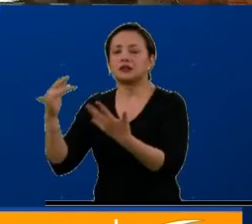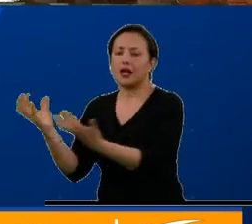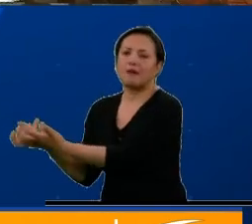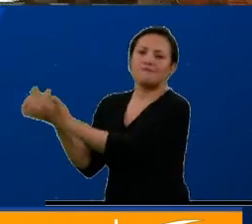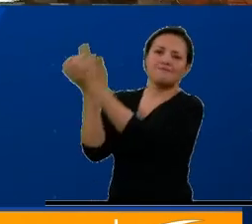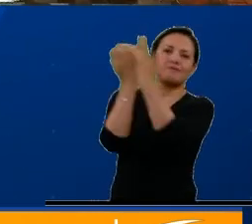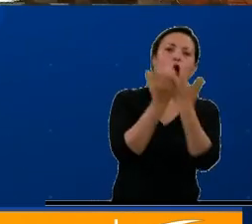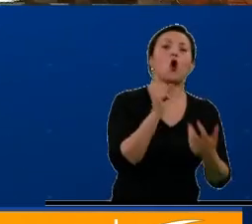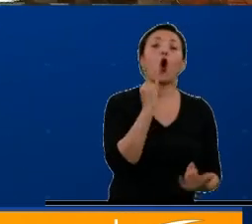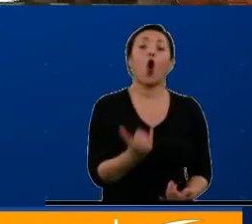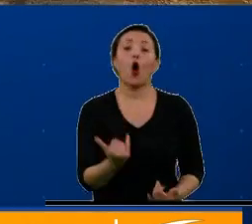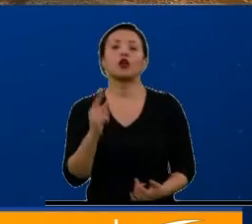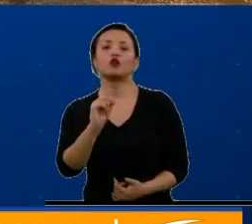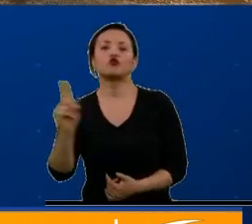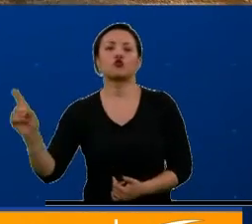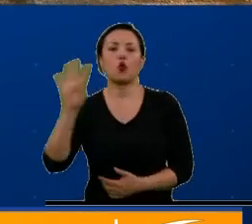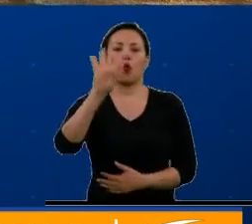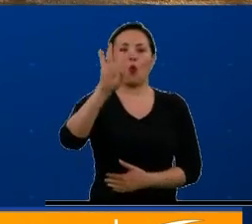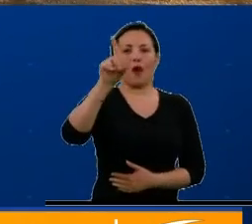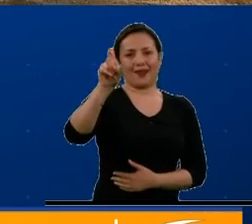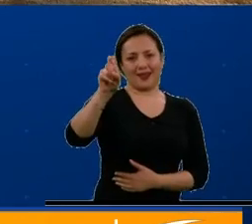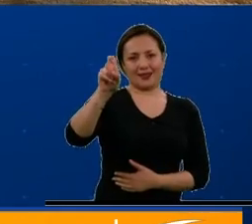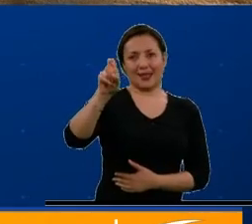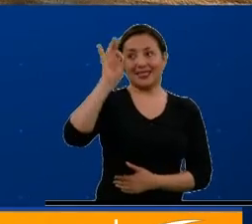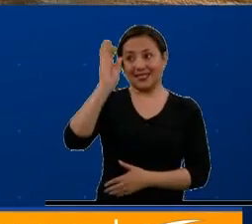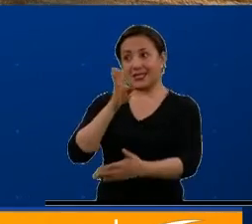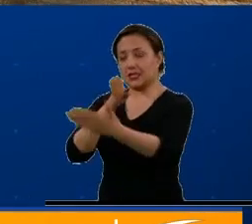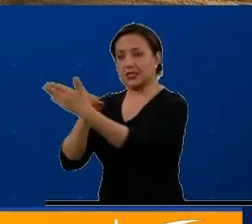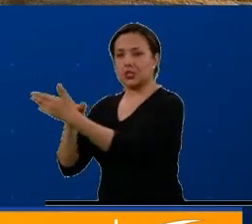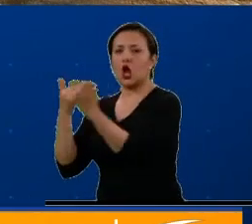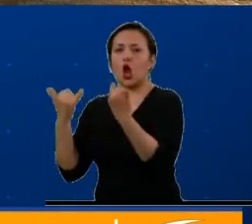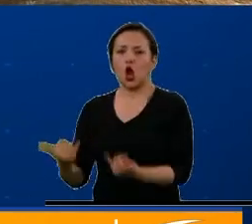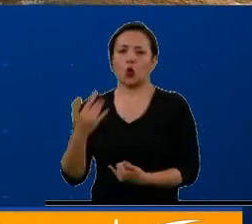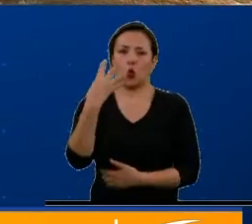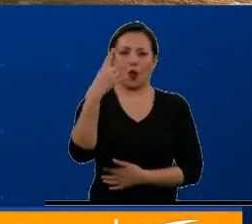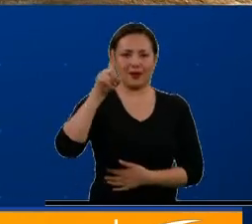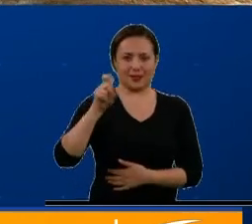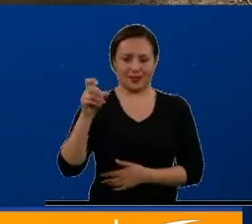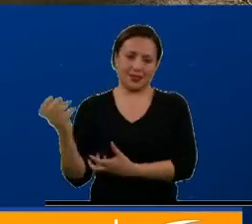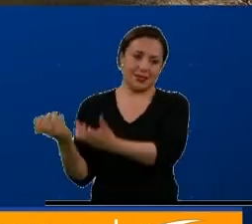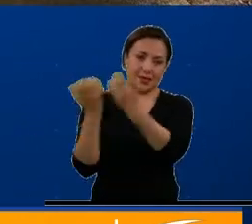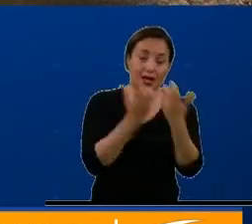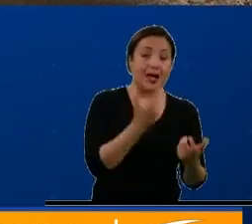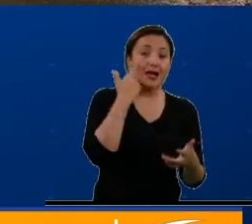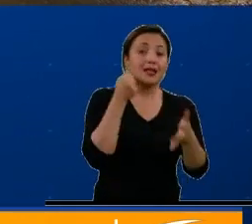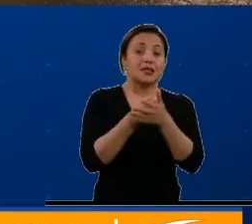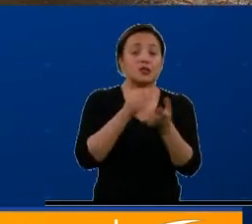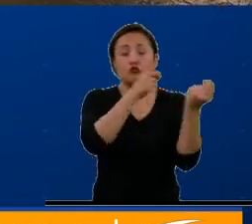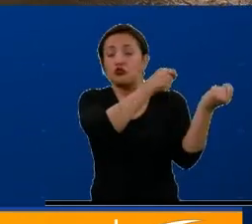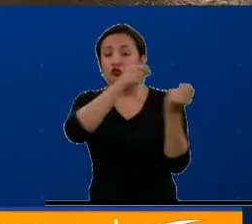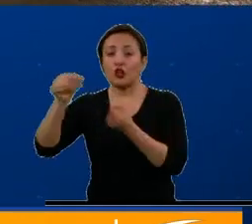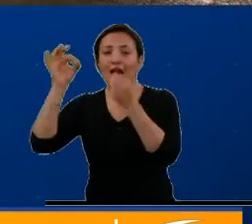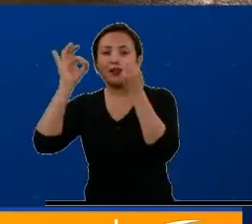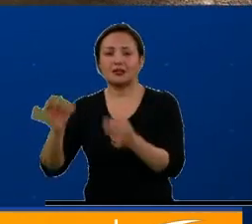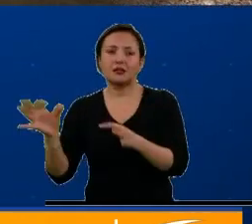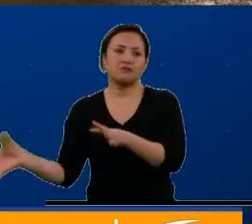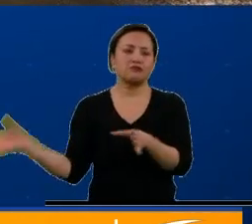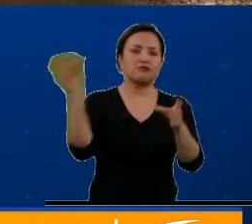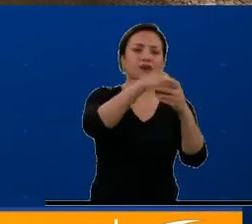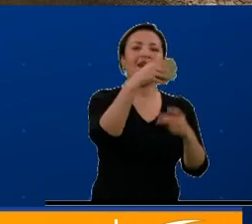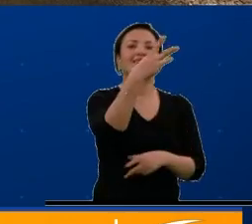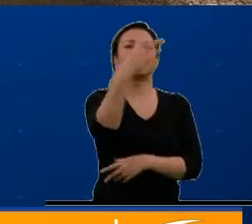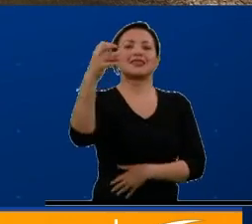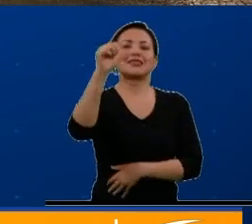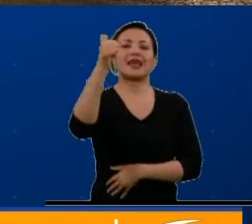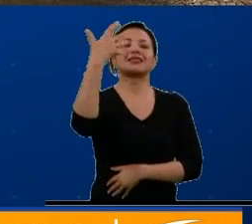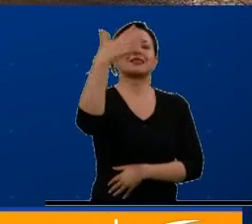de 46 de estos condenados. Esperamos que se logre un total de 310 cupos que ha autorizado el INPEC en